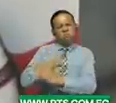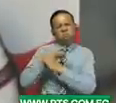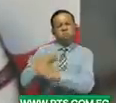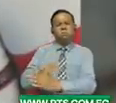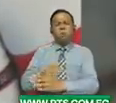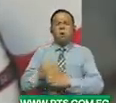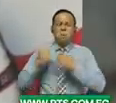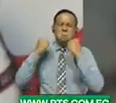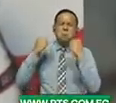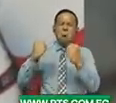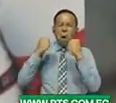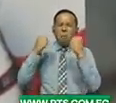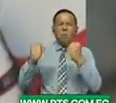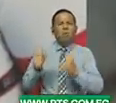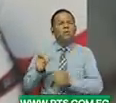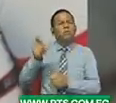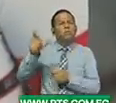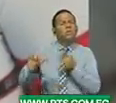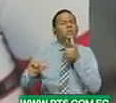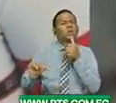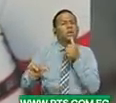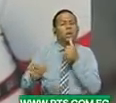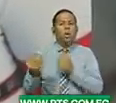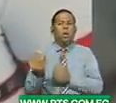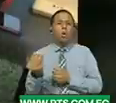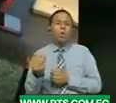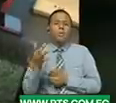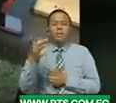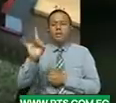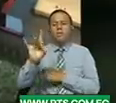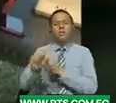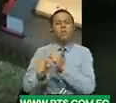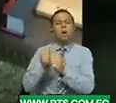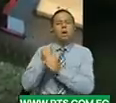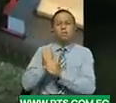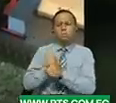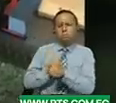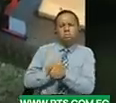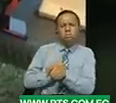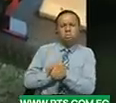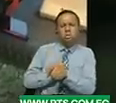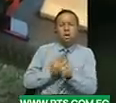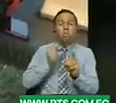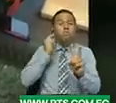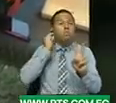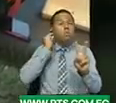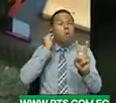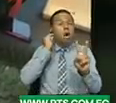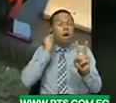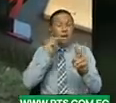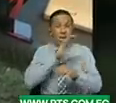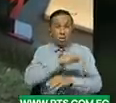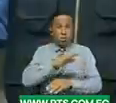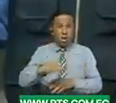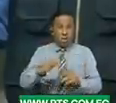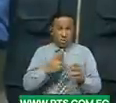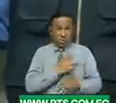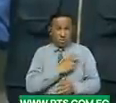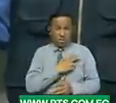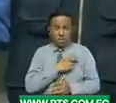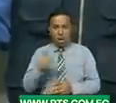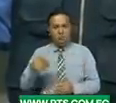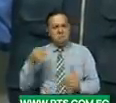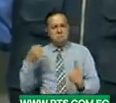El presunto implicado es un joven de 18 años de edad, quien aparentemente habría violado a dos estudiantes de esta universidad. Según